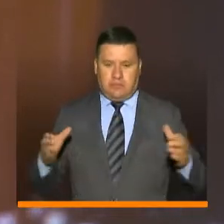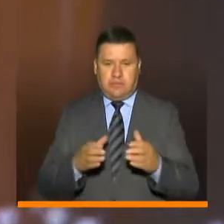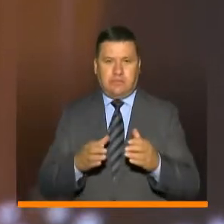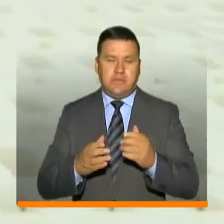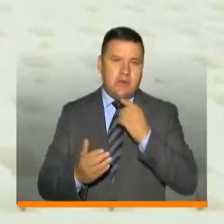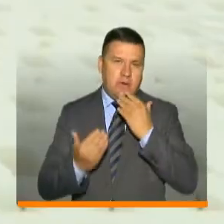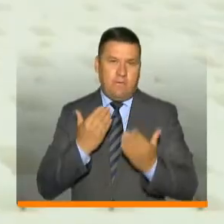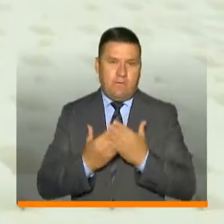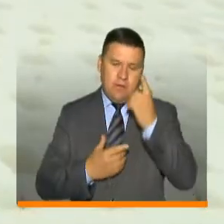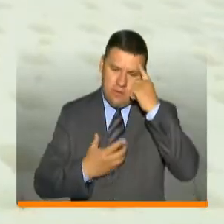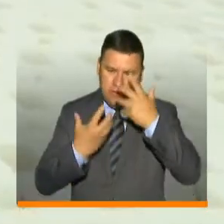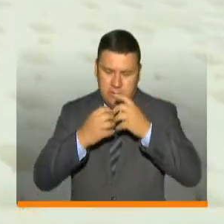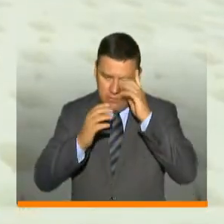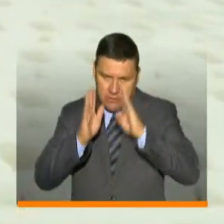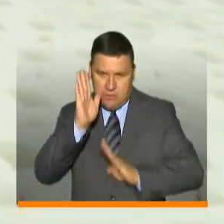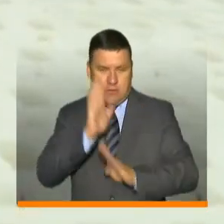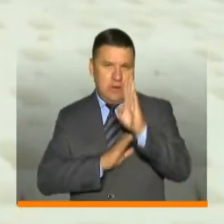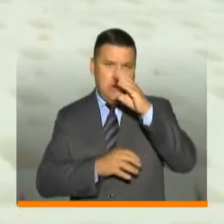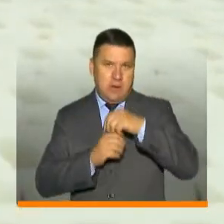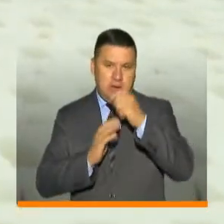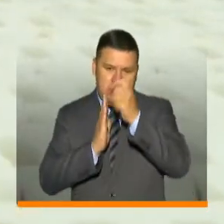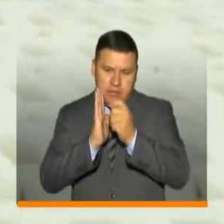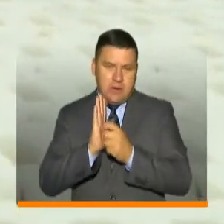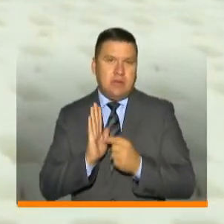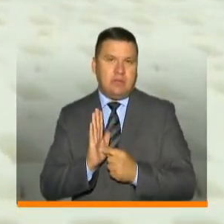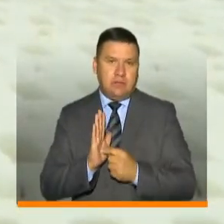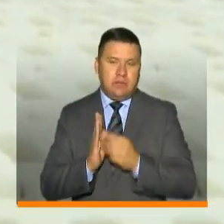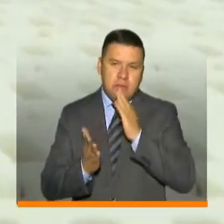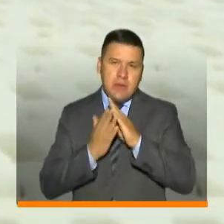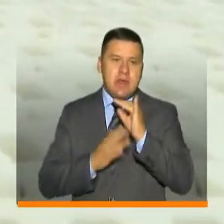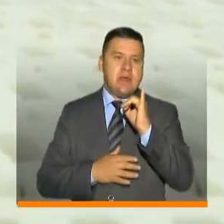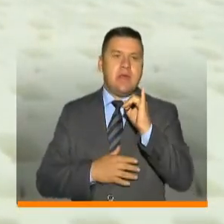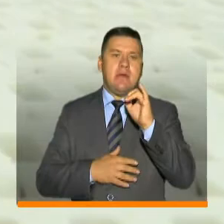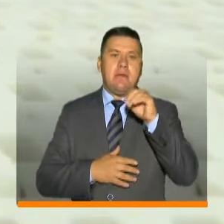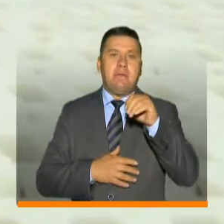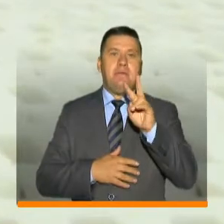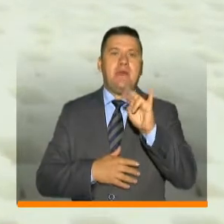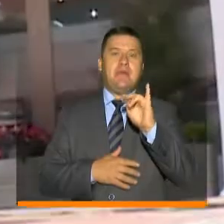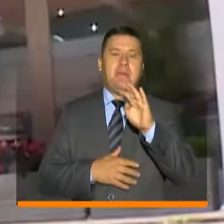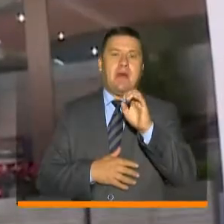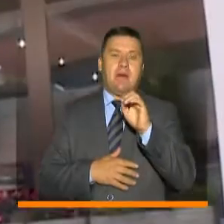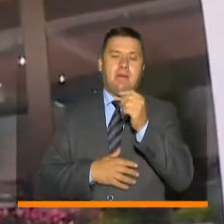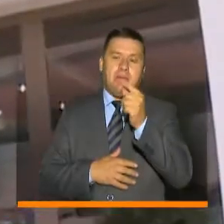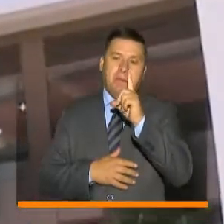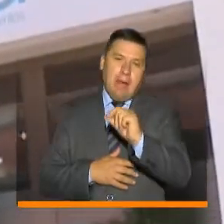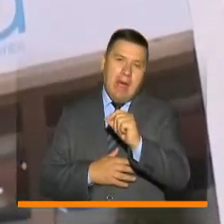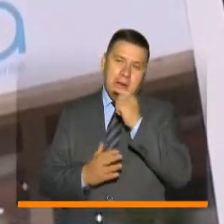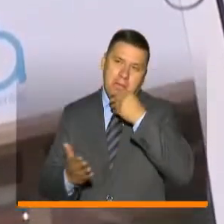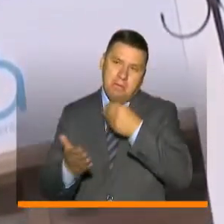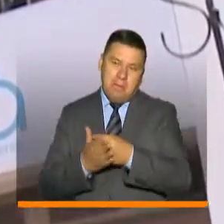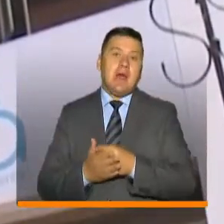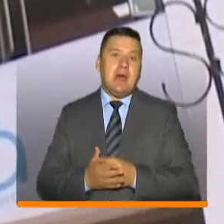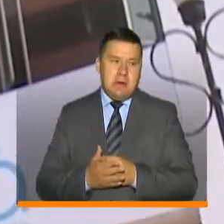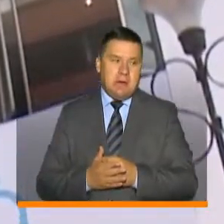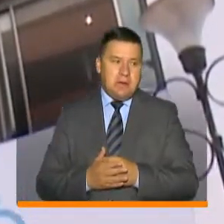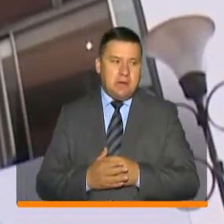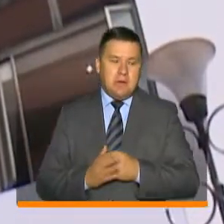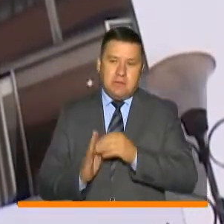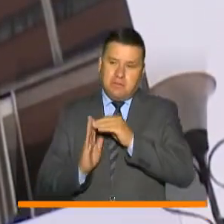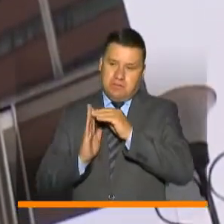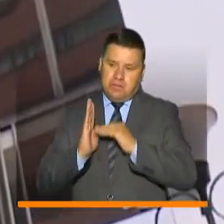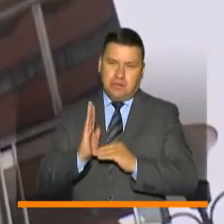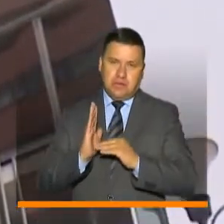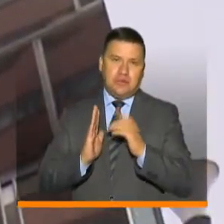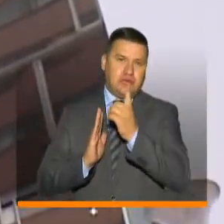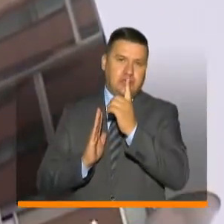que facilite a los emprendedores obtener el registro sanitario ante el INVIMA a un menor costo. De la misma manera, se establece la reducción